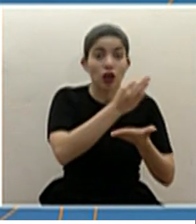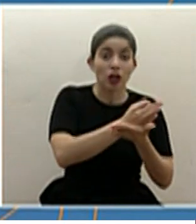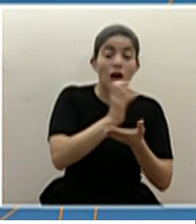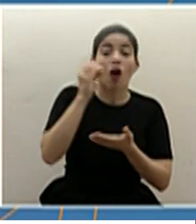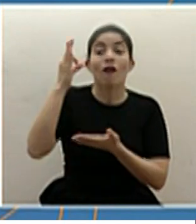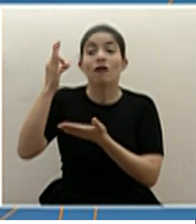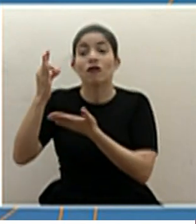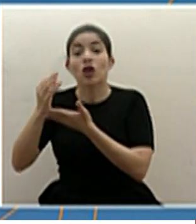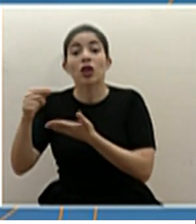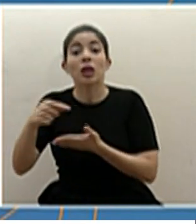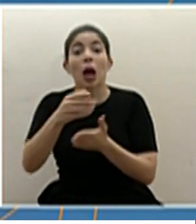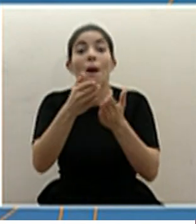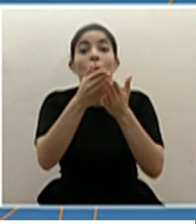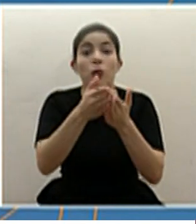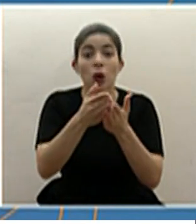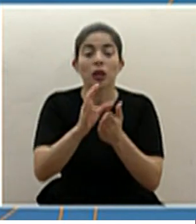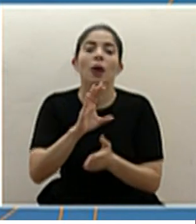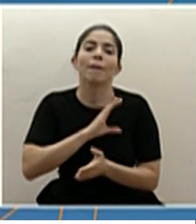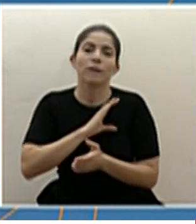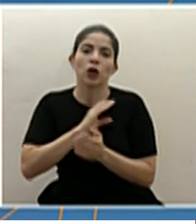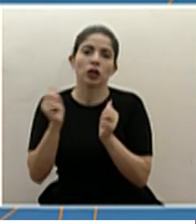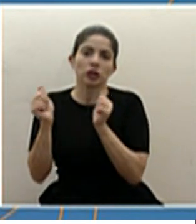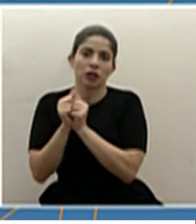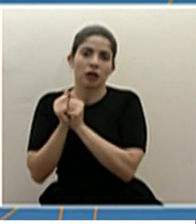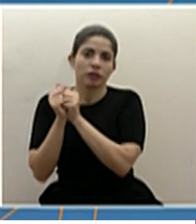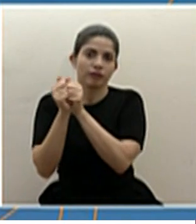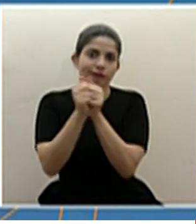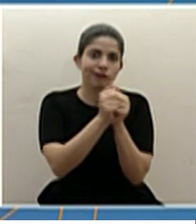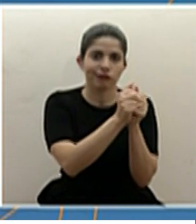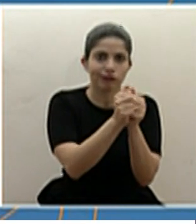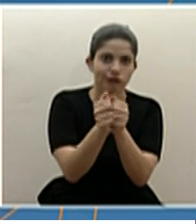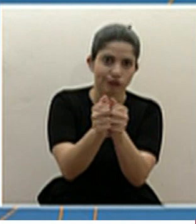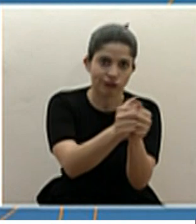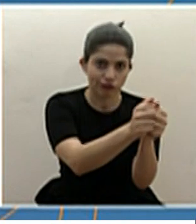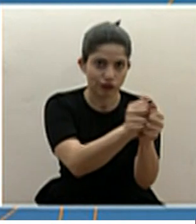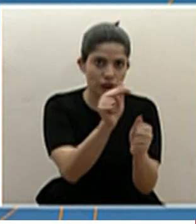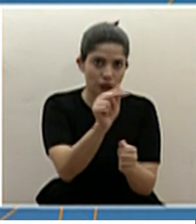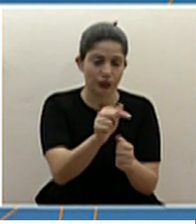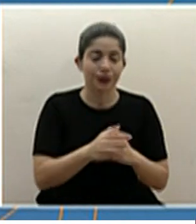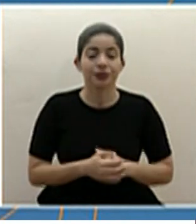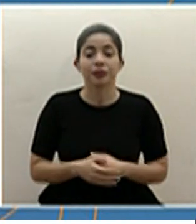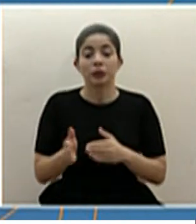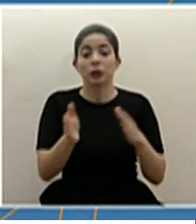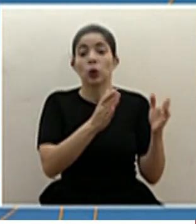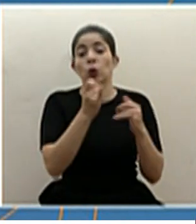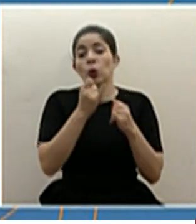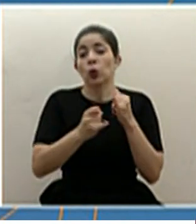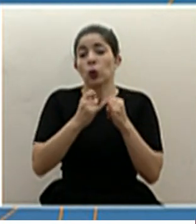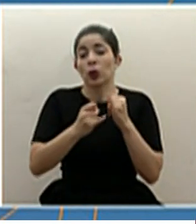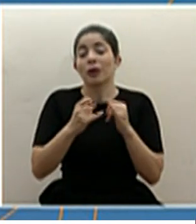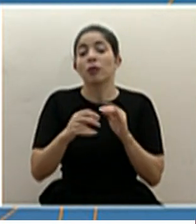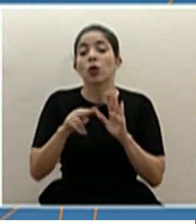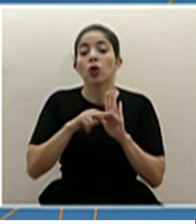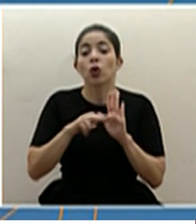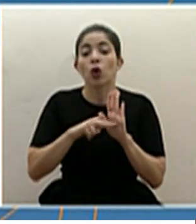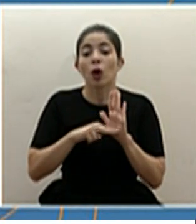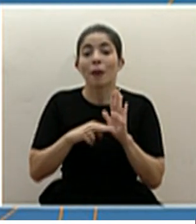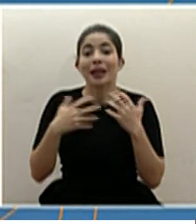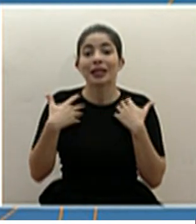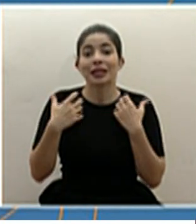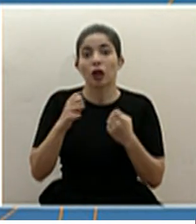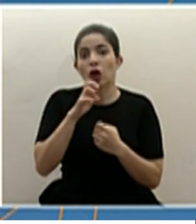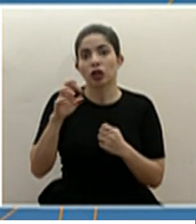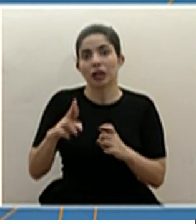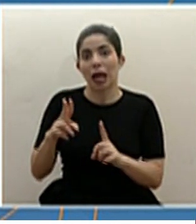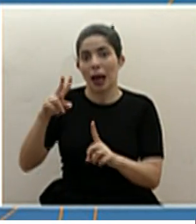puerto. Y ya por último, tenemos pues las normas sanitarias que se aplican en Costa Rica.